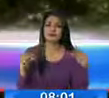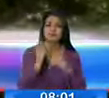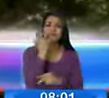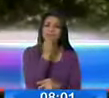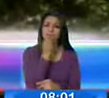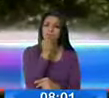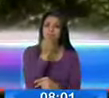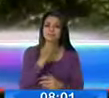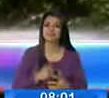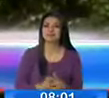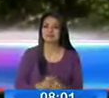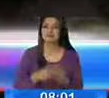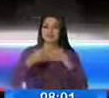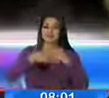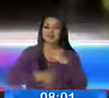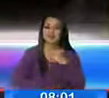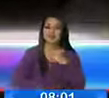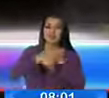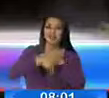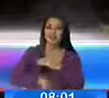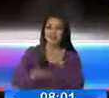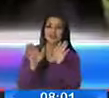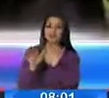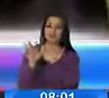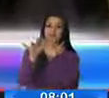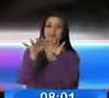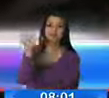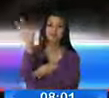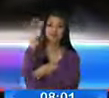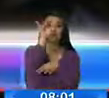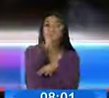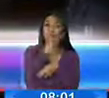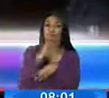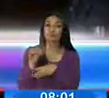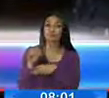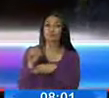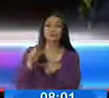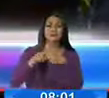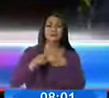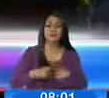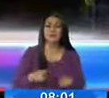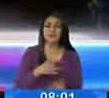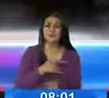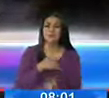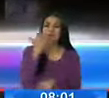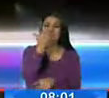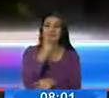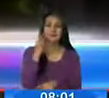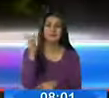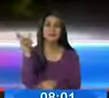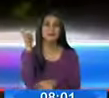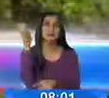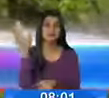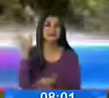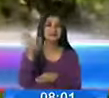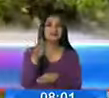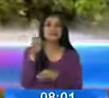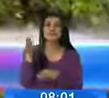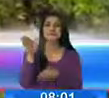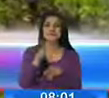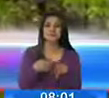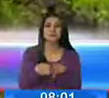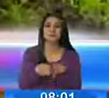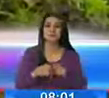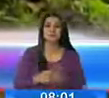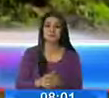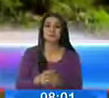El sonido de las cascadas, aves e insectos a unísono nos entregan una melodía incomparable. Como protección de